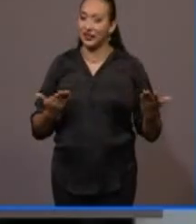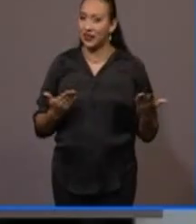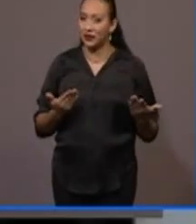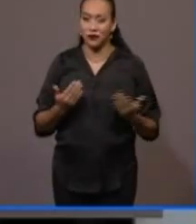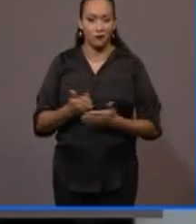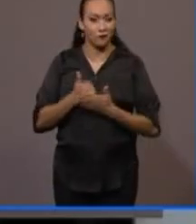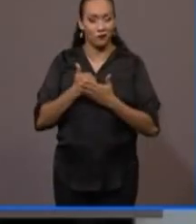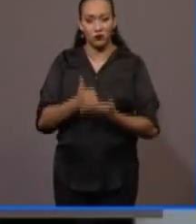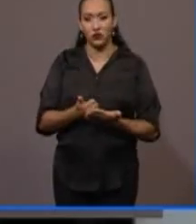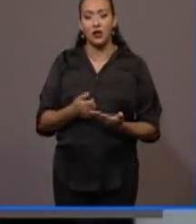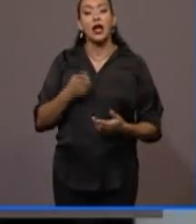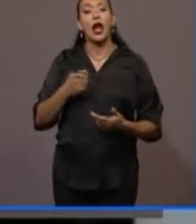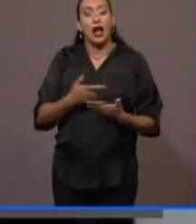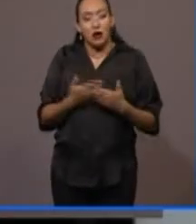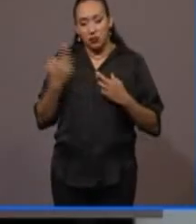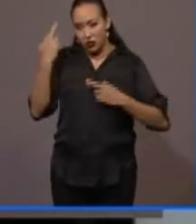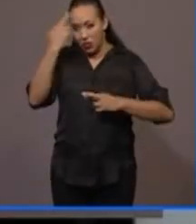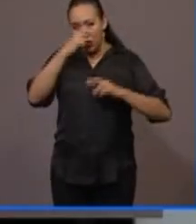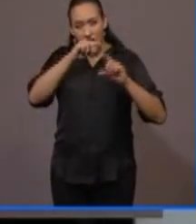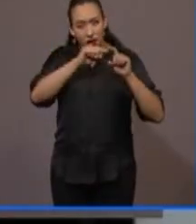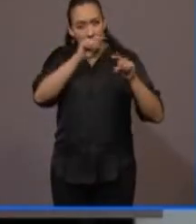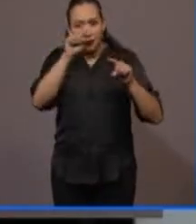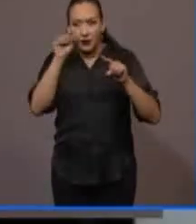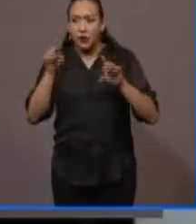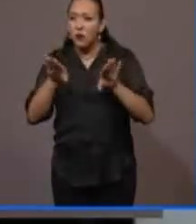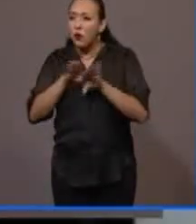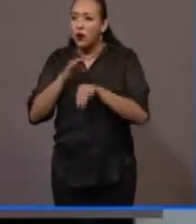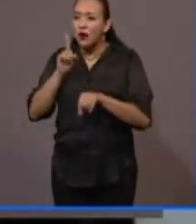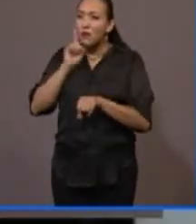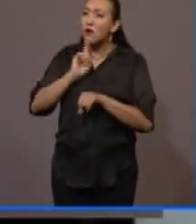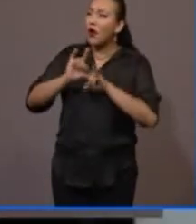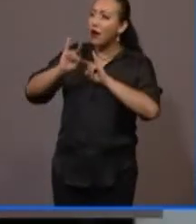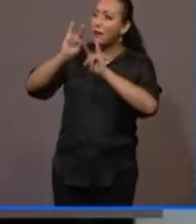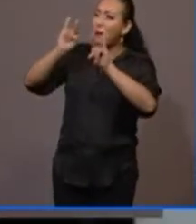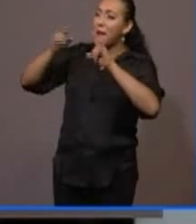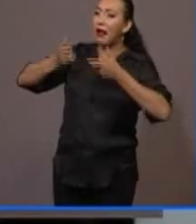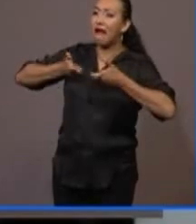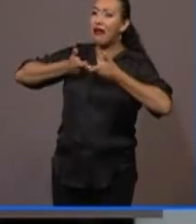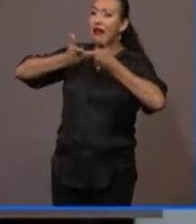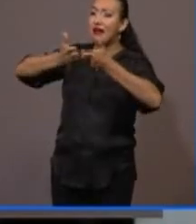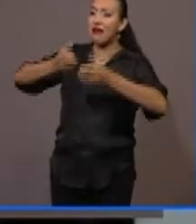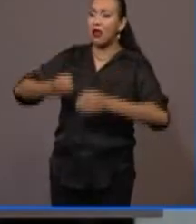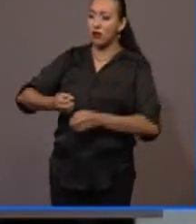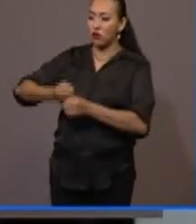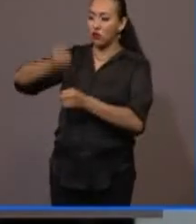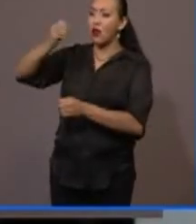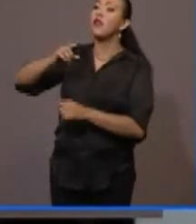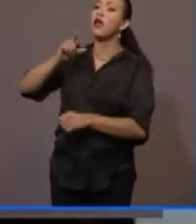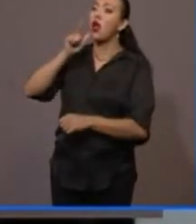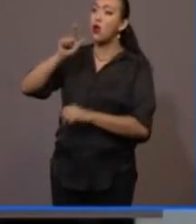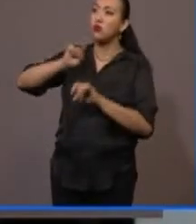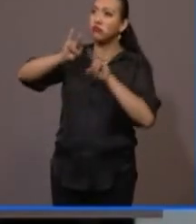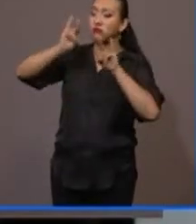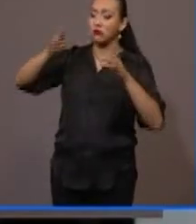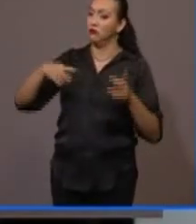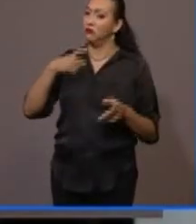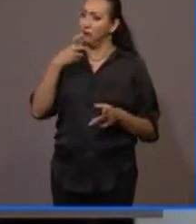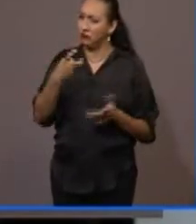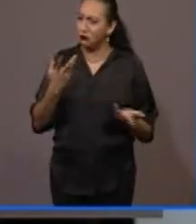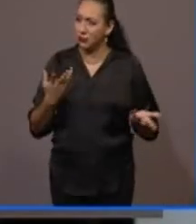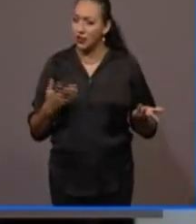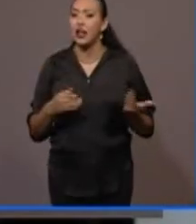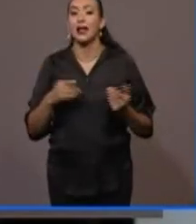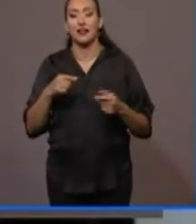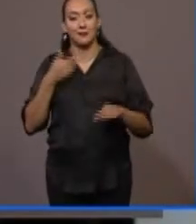Por tanto, siguiendo la línea jurisprudencial, se determina la responsabilidad directa de los partidos políticos y de